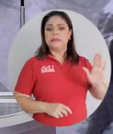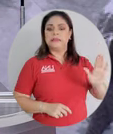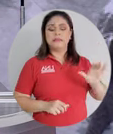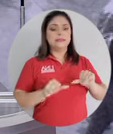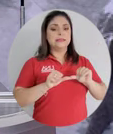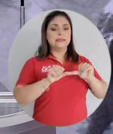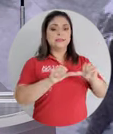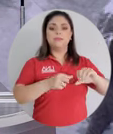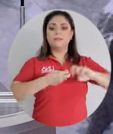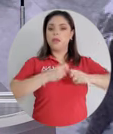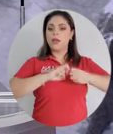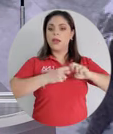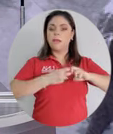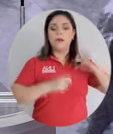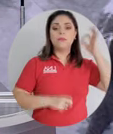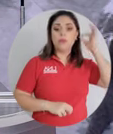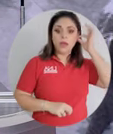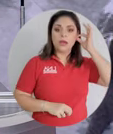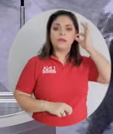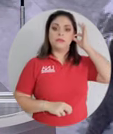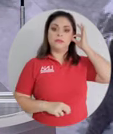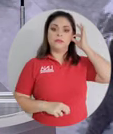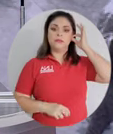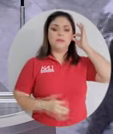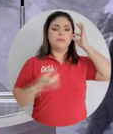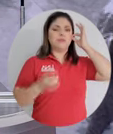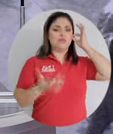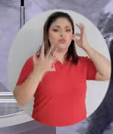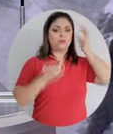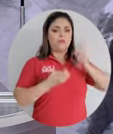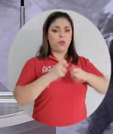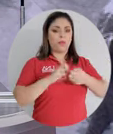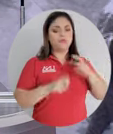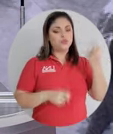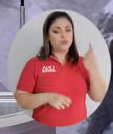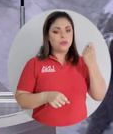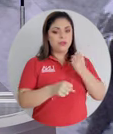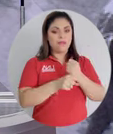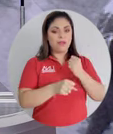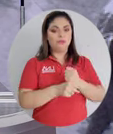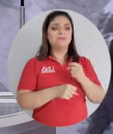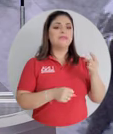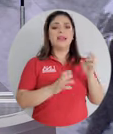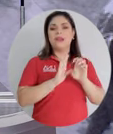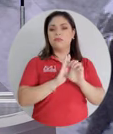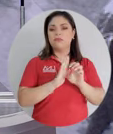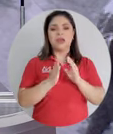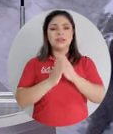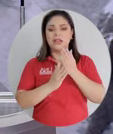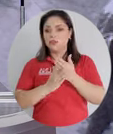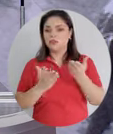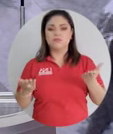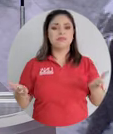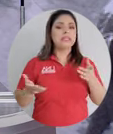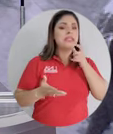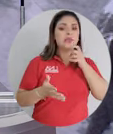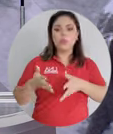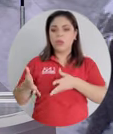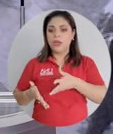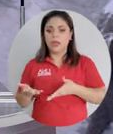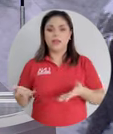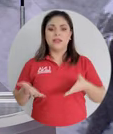los problemas de las mujeres que van más allá del tema del empleo, ¿verdad?, que tienen mucho que ver con posibilidades de acceso, el tema